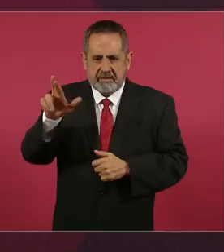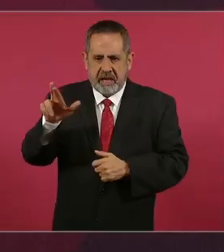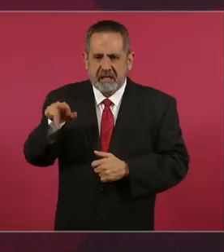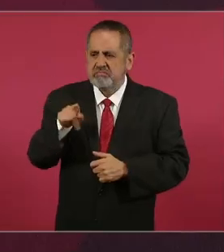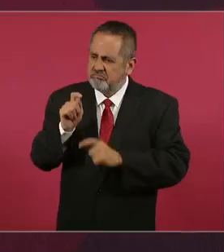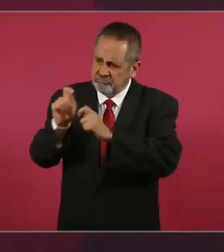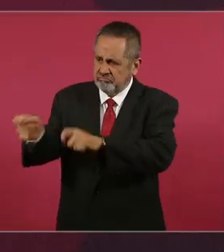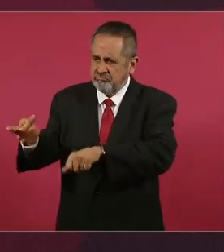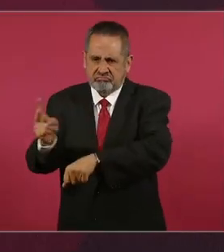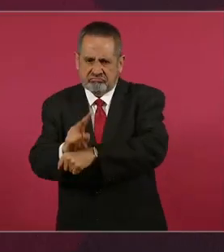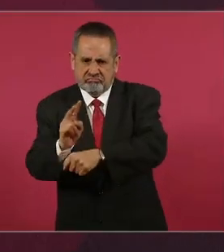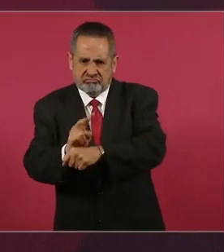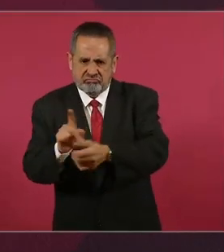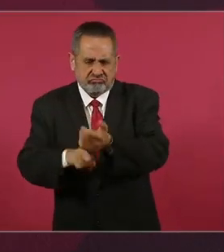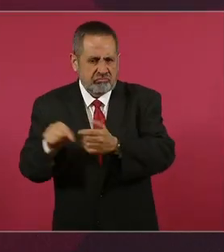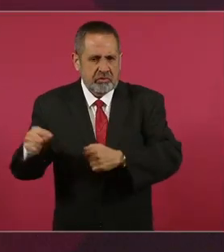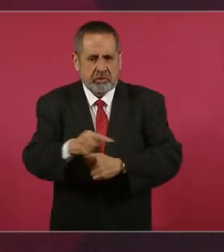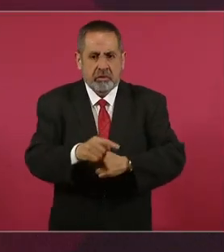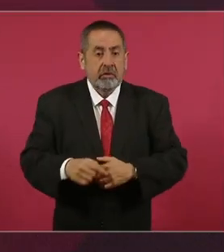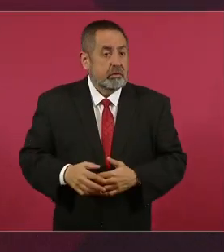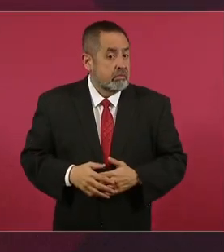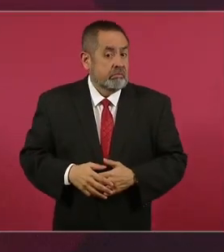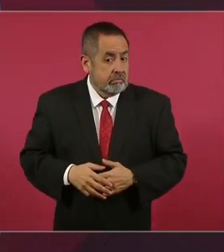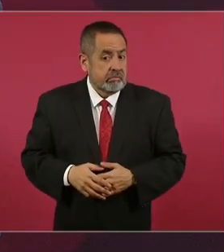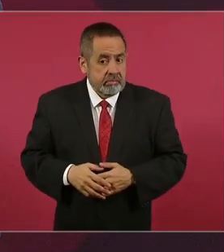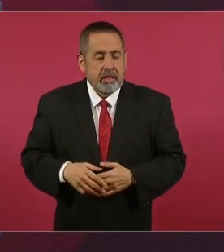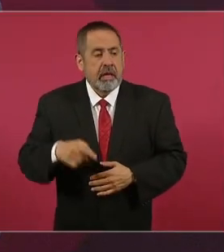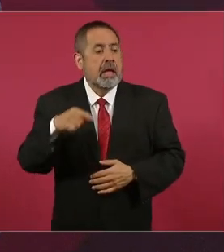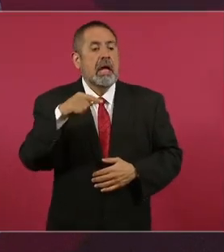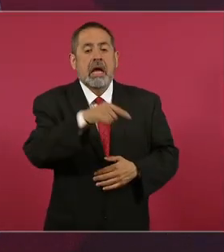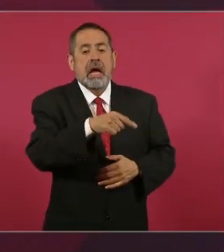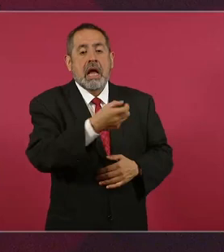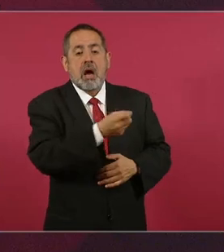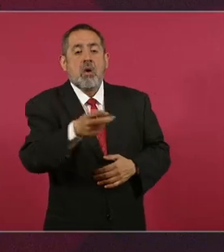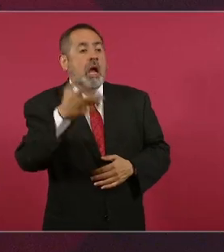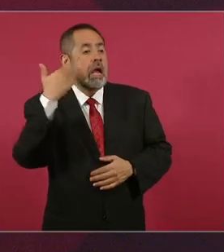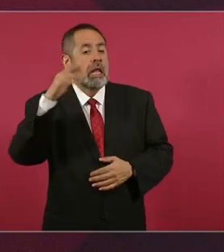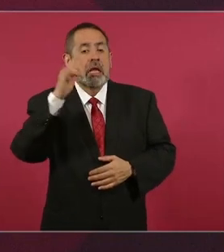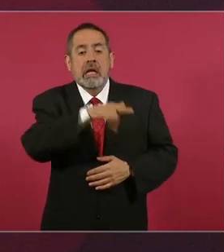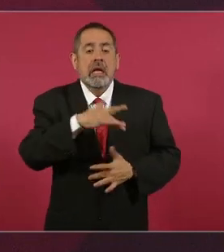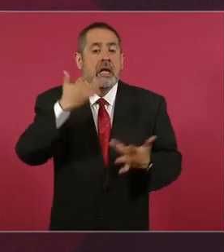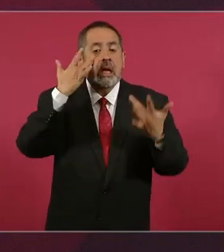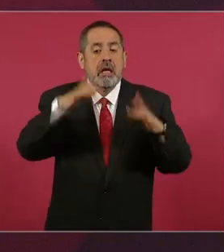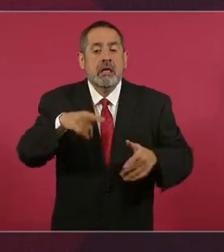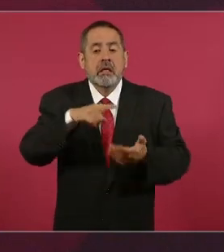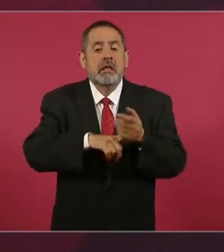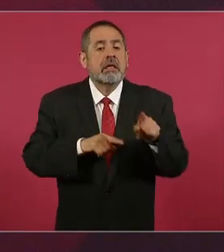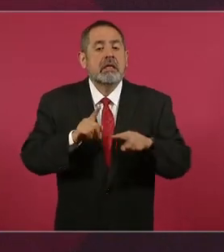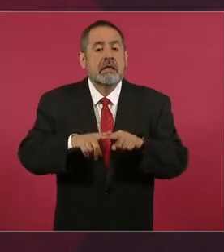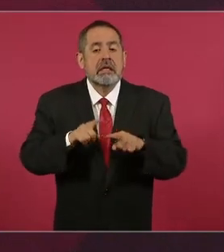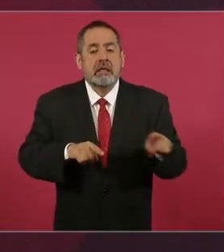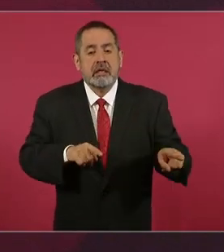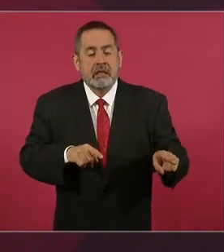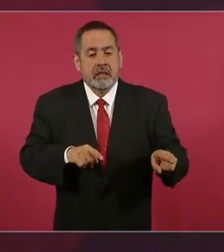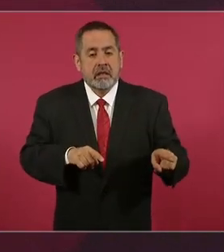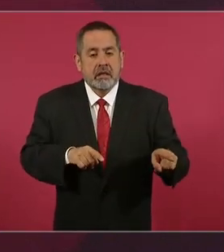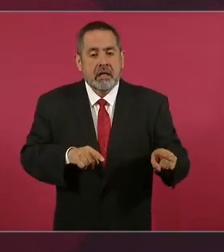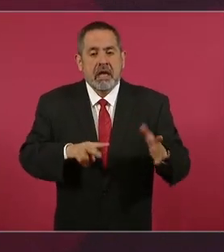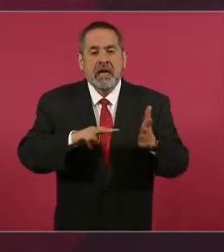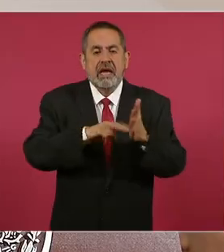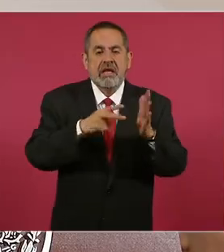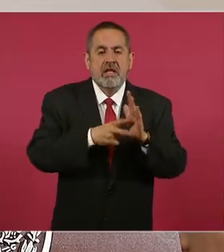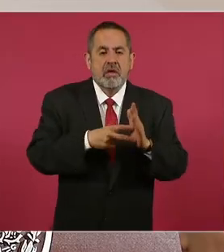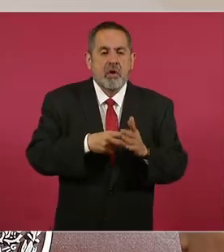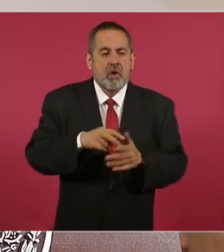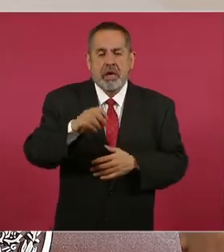Esto llevó incluso a que renunciara en ese entonces el ingeniero